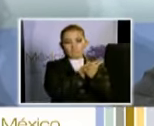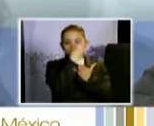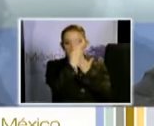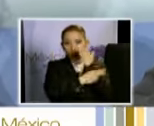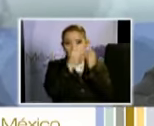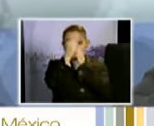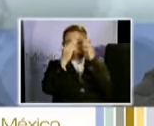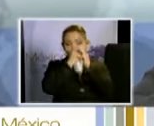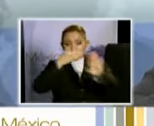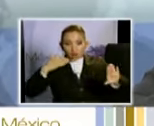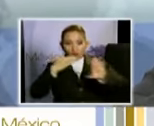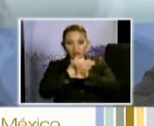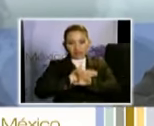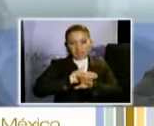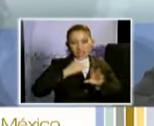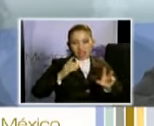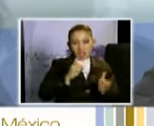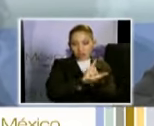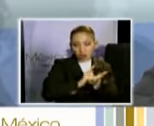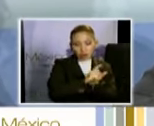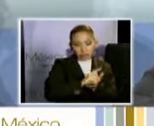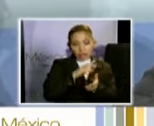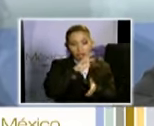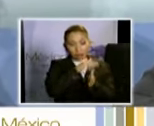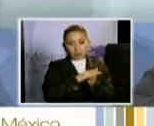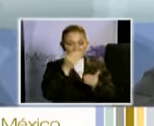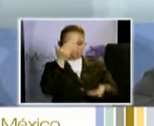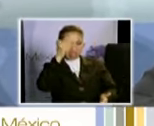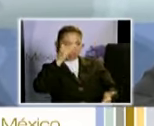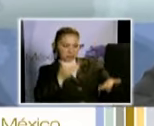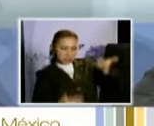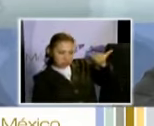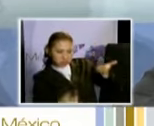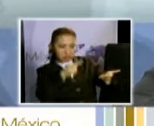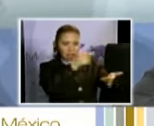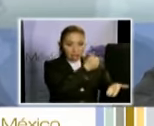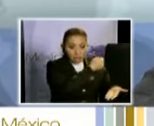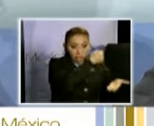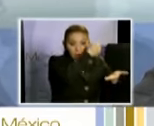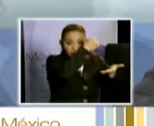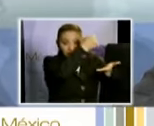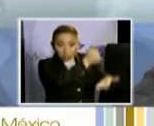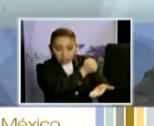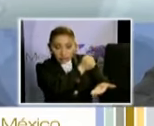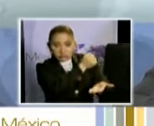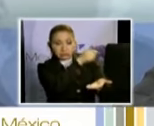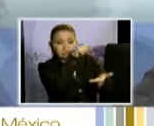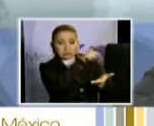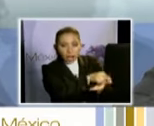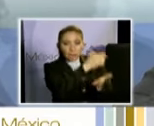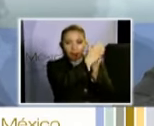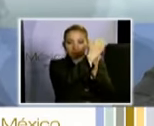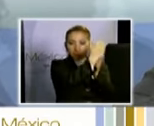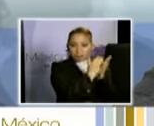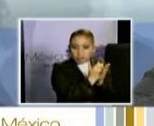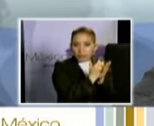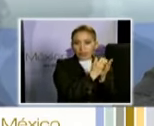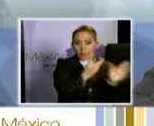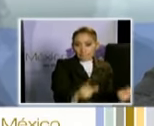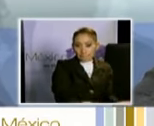programa mundial contra las drogas, que había un grande desbalance entre las inversiones en reducción de